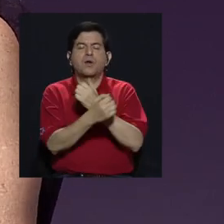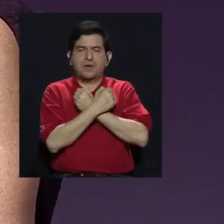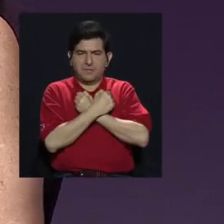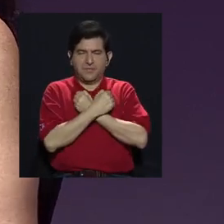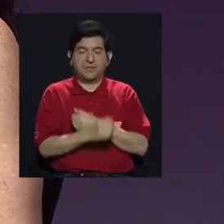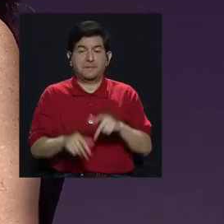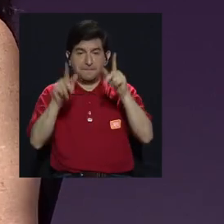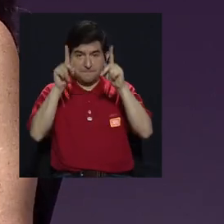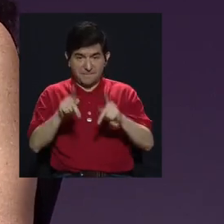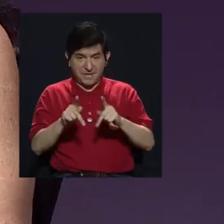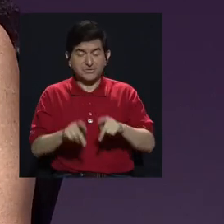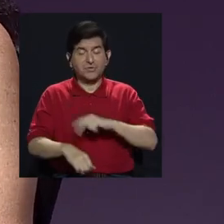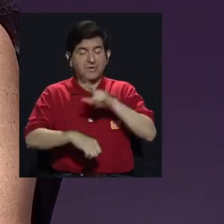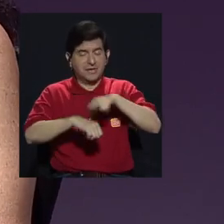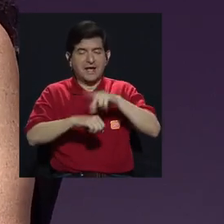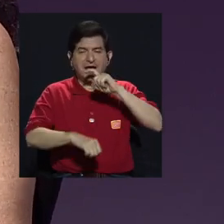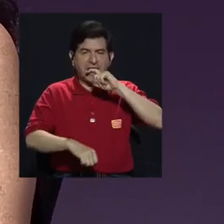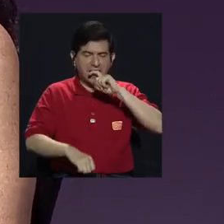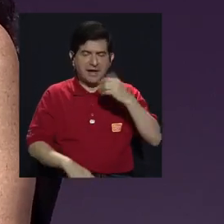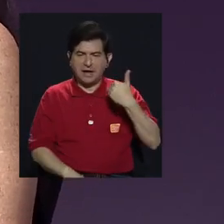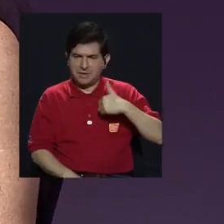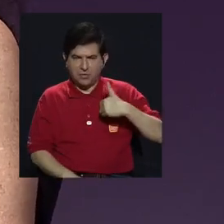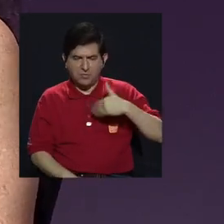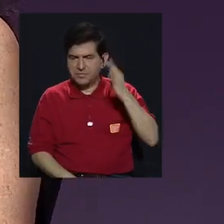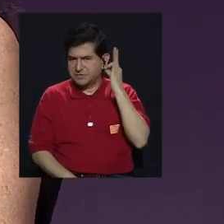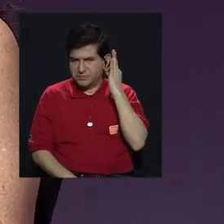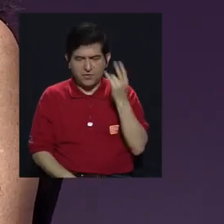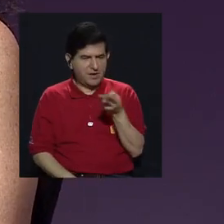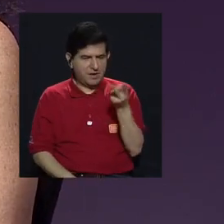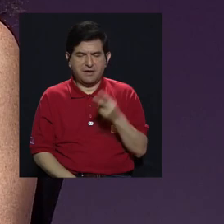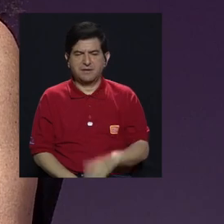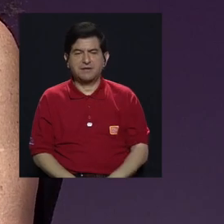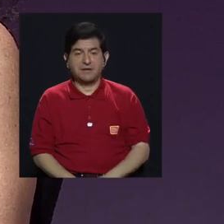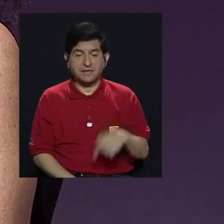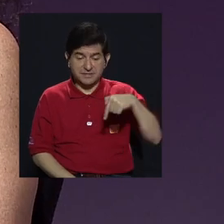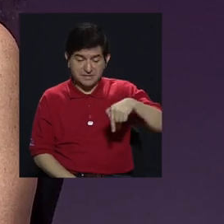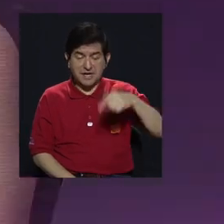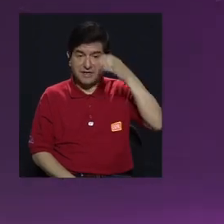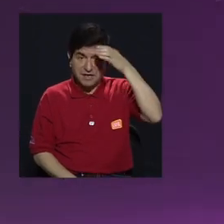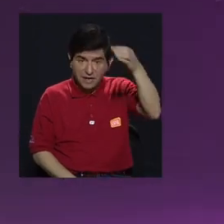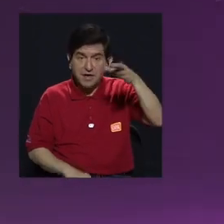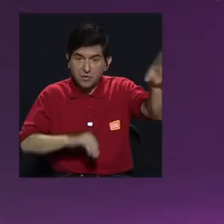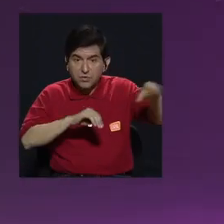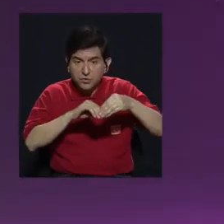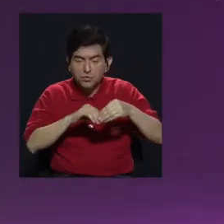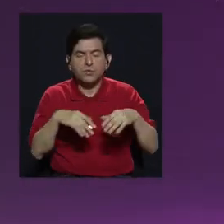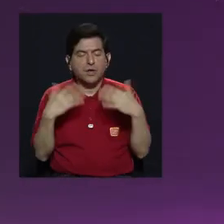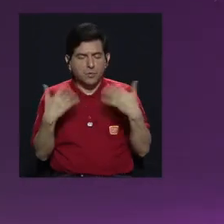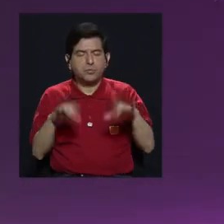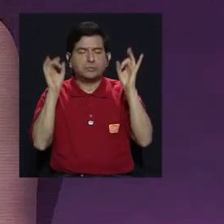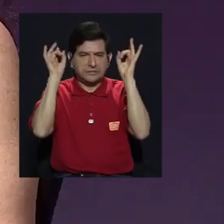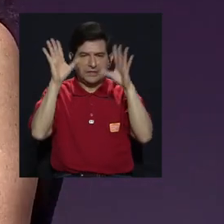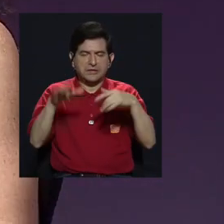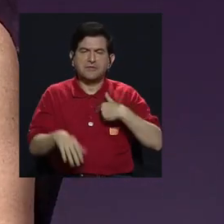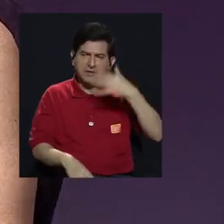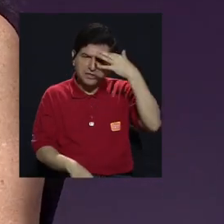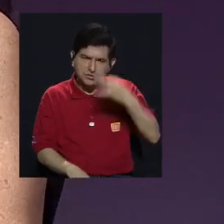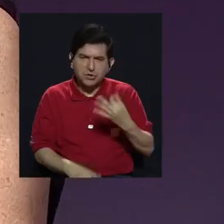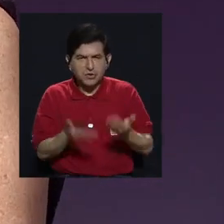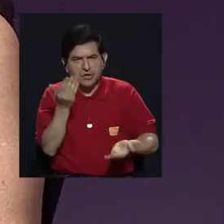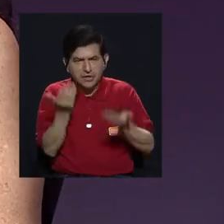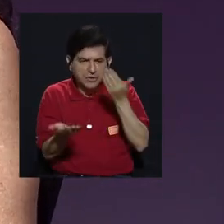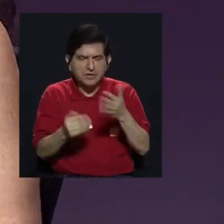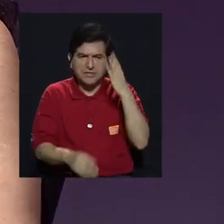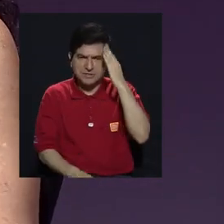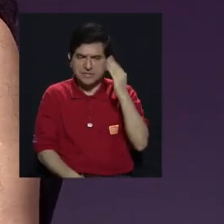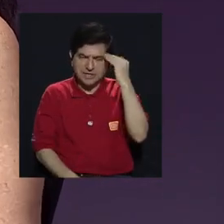Generalmente la gente es celosa, ¿verdad? Tanto mujeres como hombres. Y aquí en nuestra cultura, adicionalmente. Terrible, sí. Yo considero, por